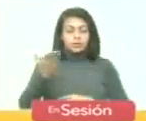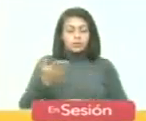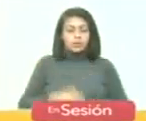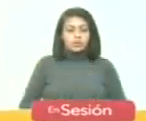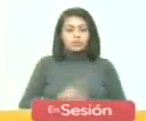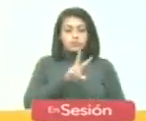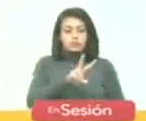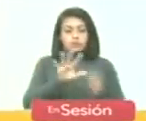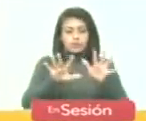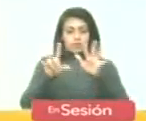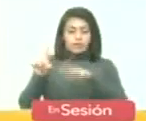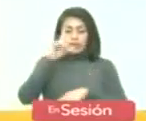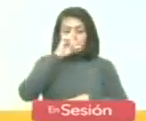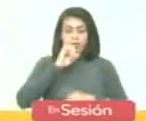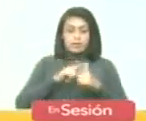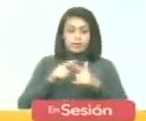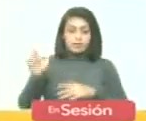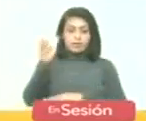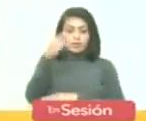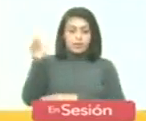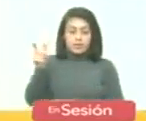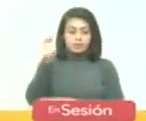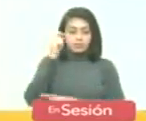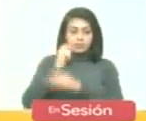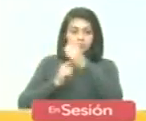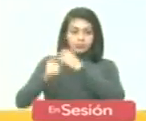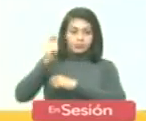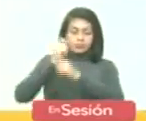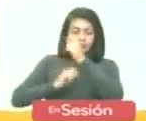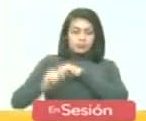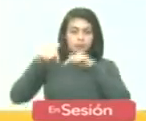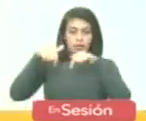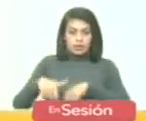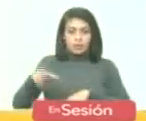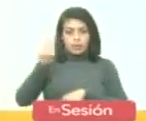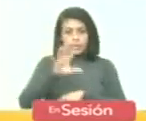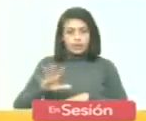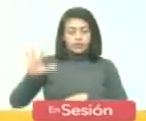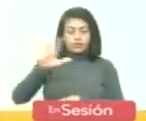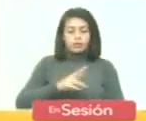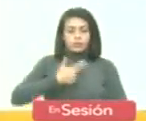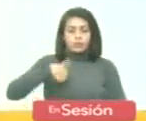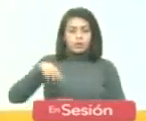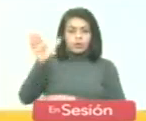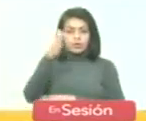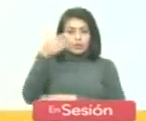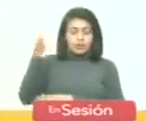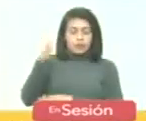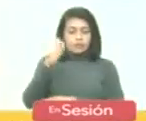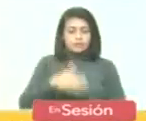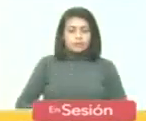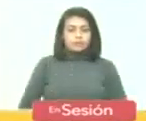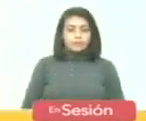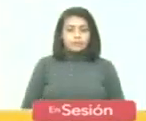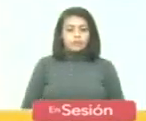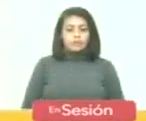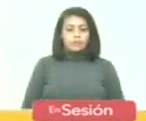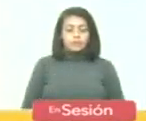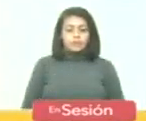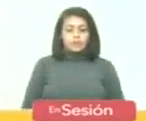los 216 años de la izada por primera vez en nuestro territorio patrio de nuestro tricolor nacional.